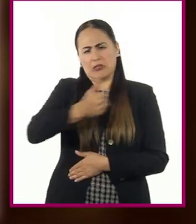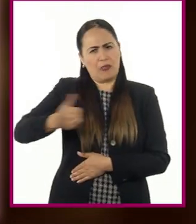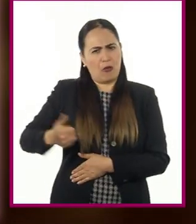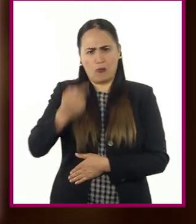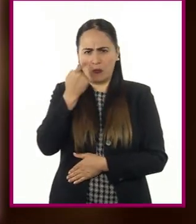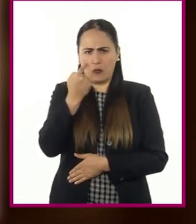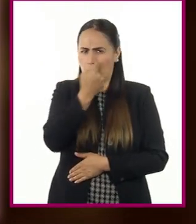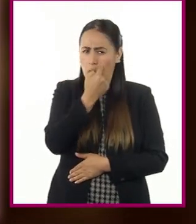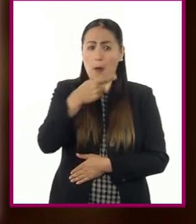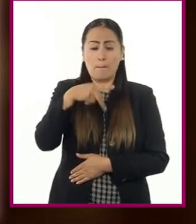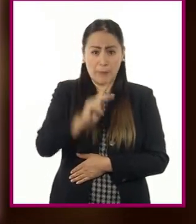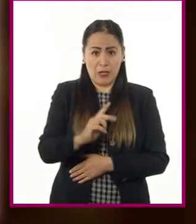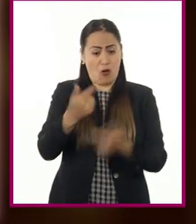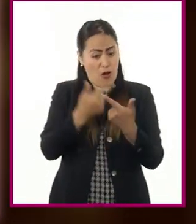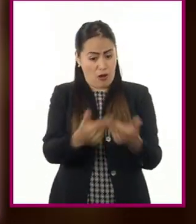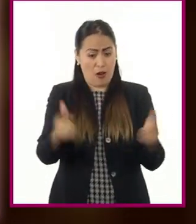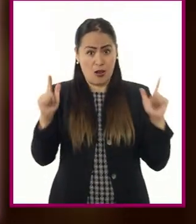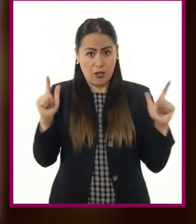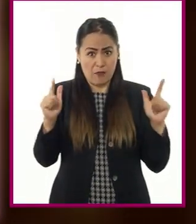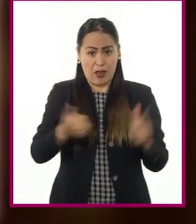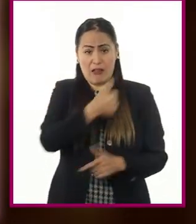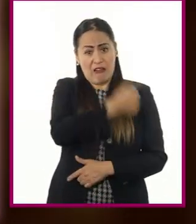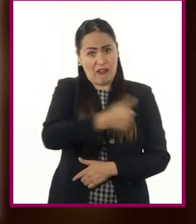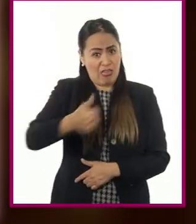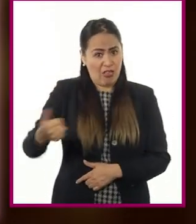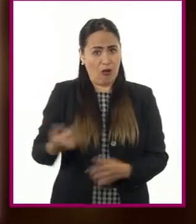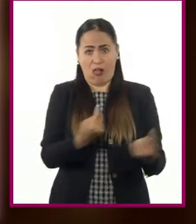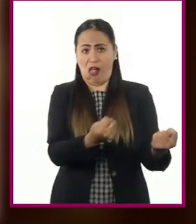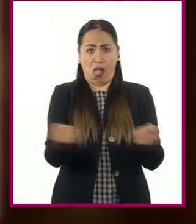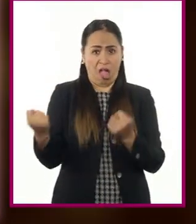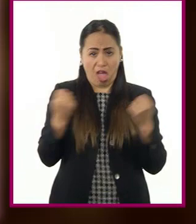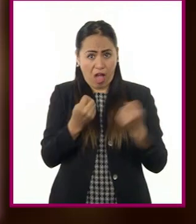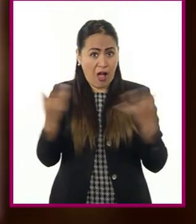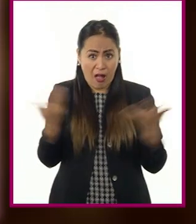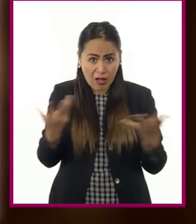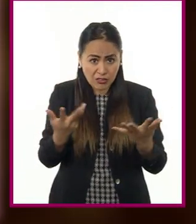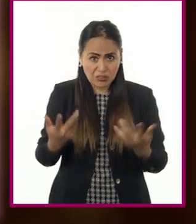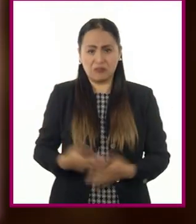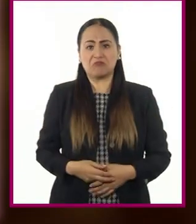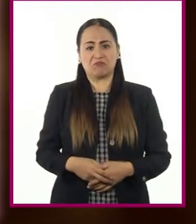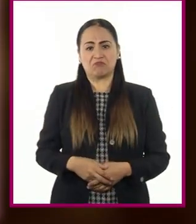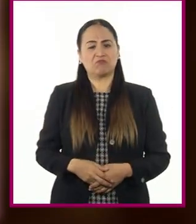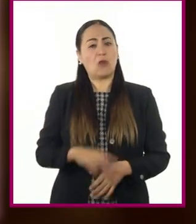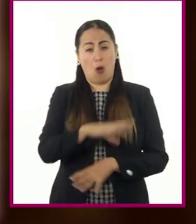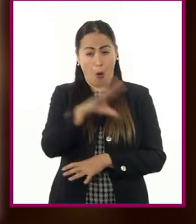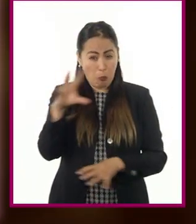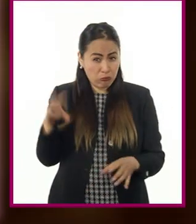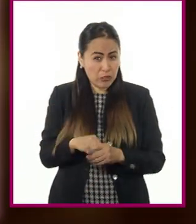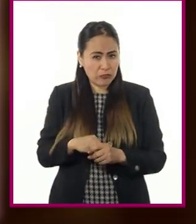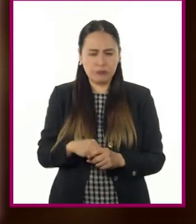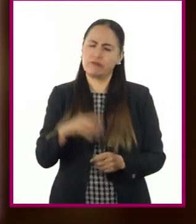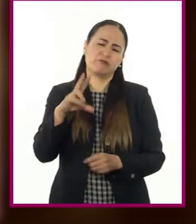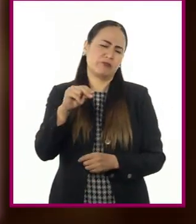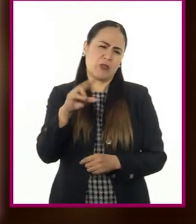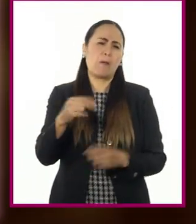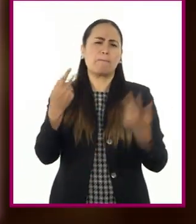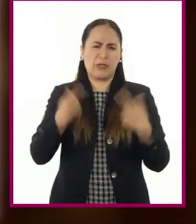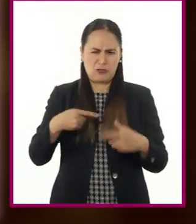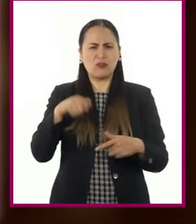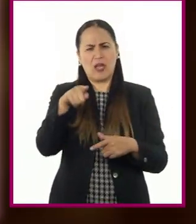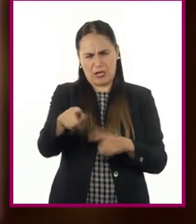embargo, ser libre no quiere decir que cada uno puede hacer lo que le plazca. Una persona puede ejercer su derecho a la